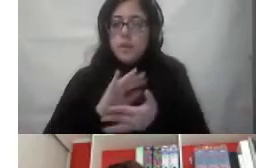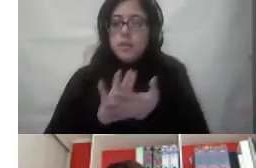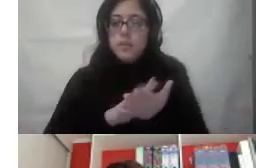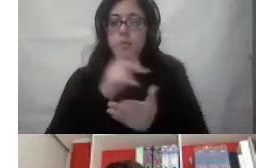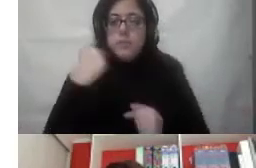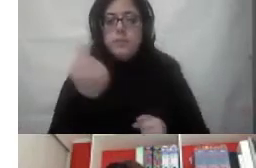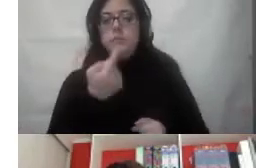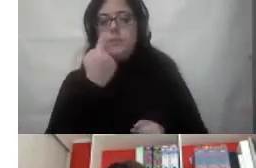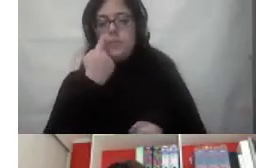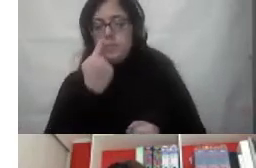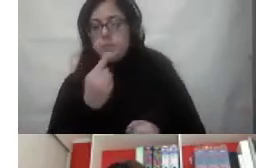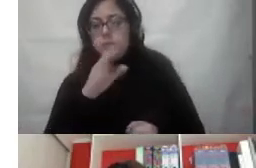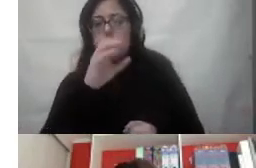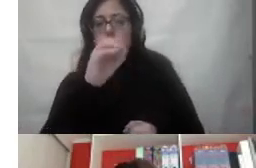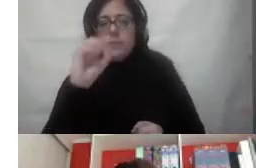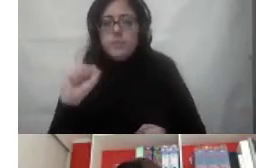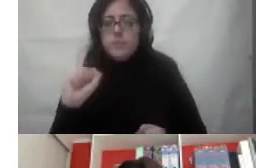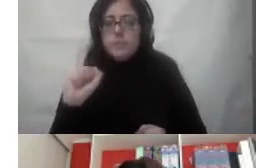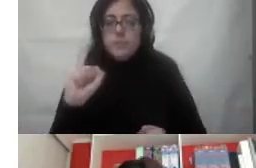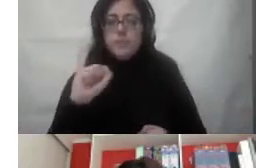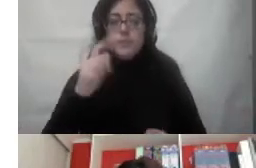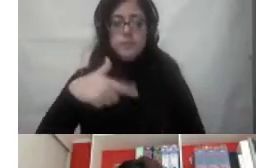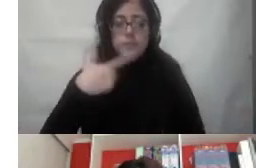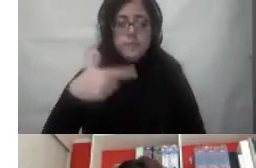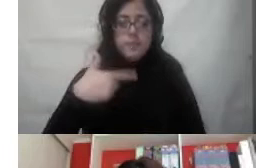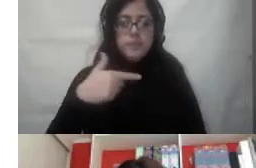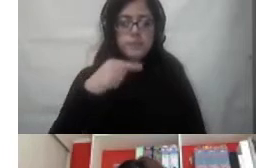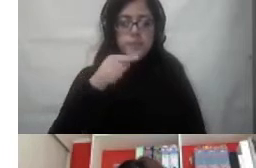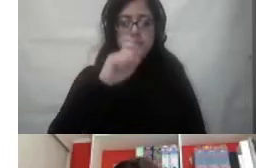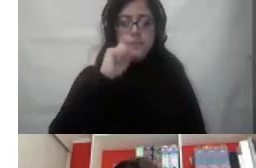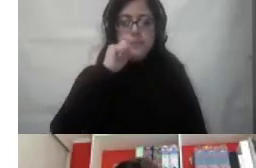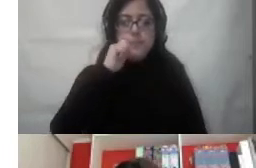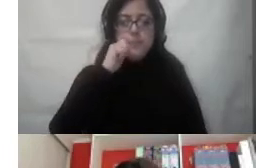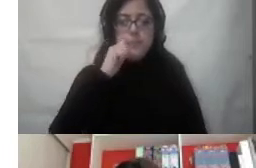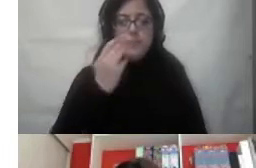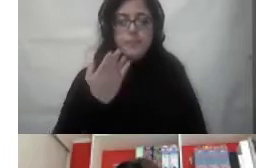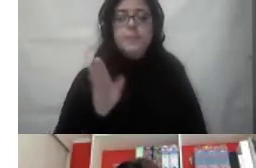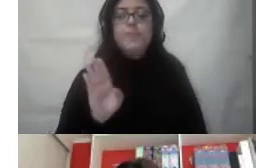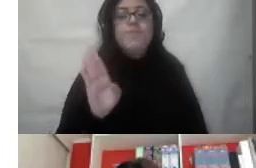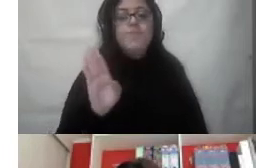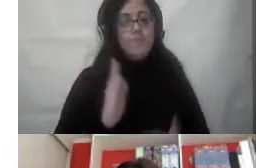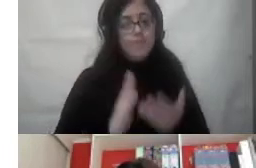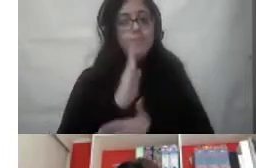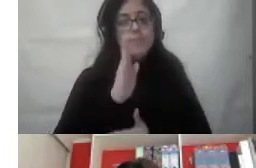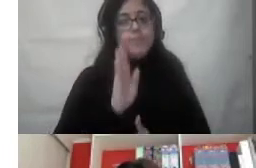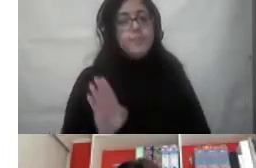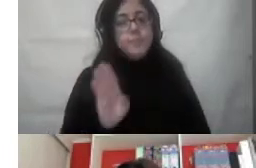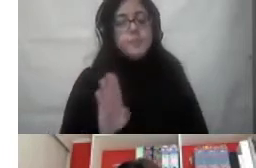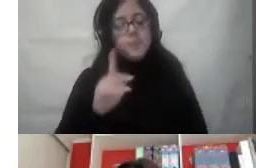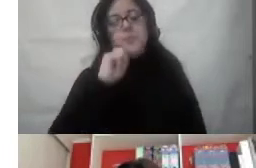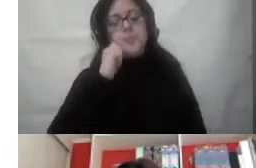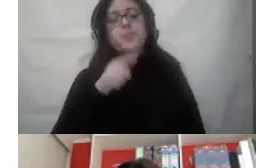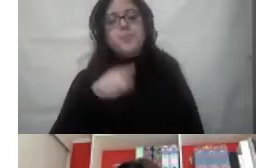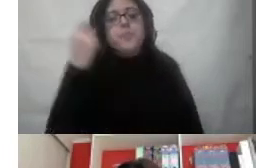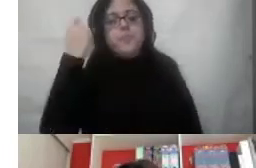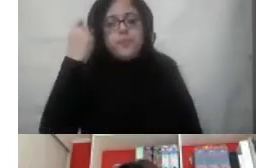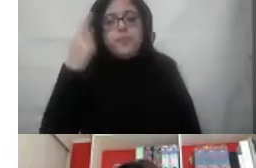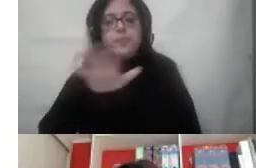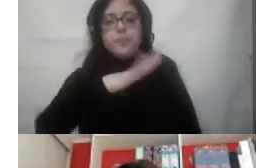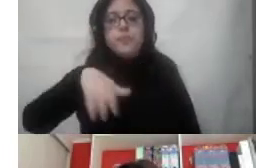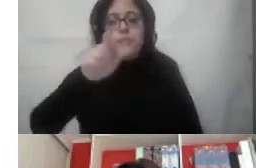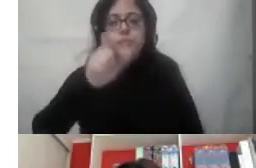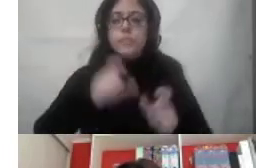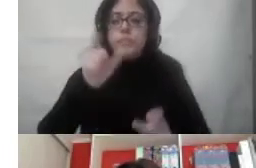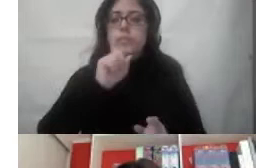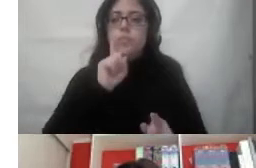grandes rasgos los OA, el OA17, que es la base de donde partimos, que tiene que ver con comprender que todas las personas tienen